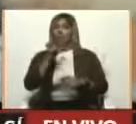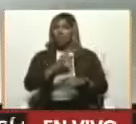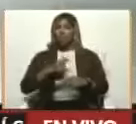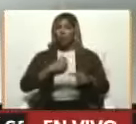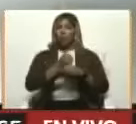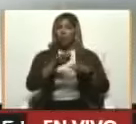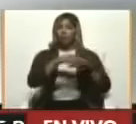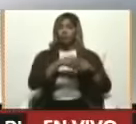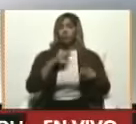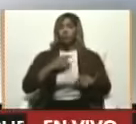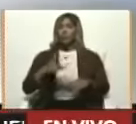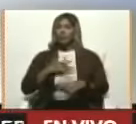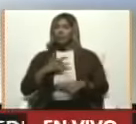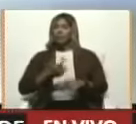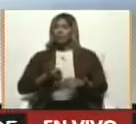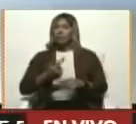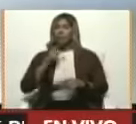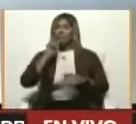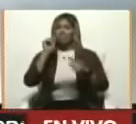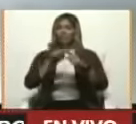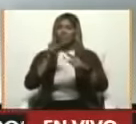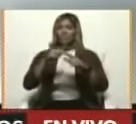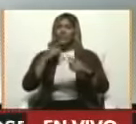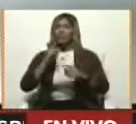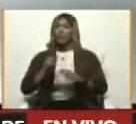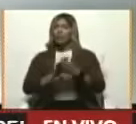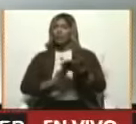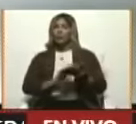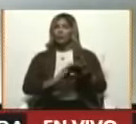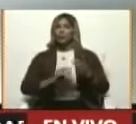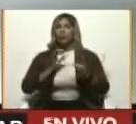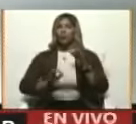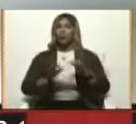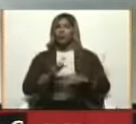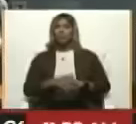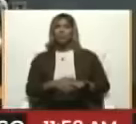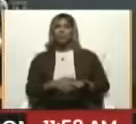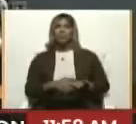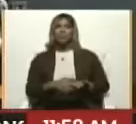sobre los nuevos desafíos que debe enfrentar la justicia.